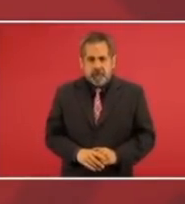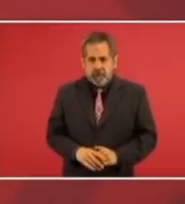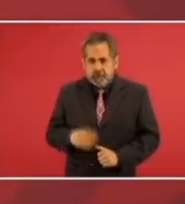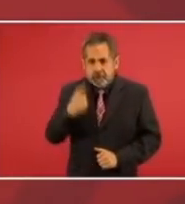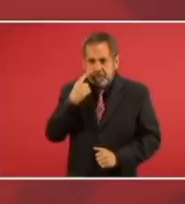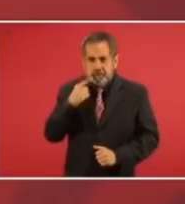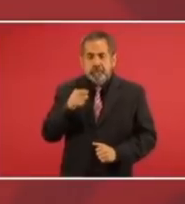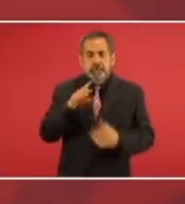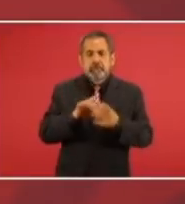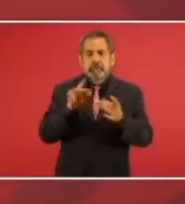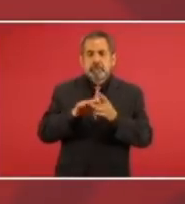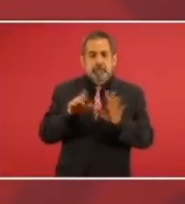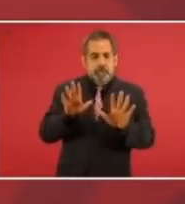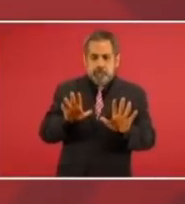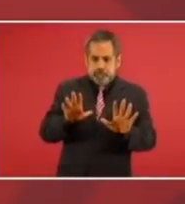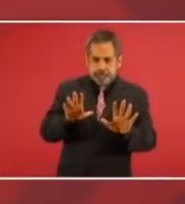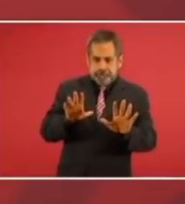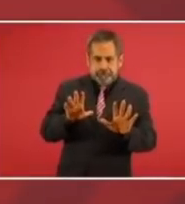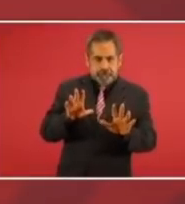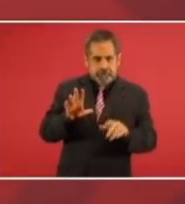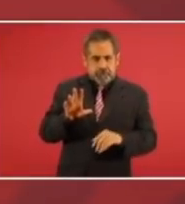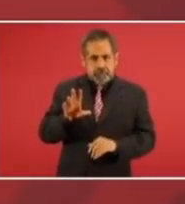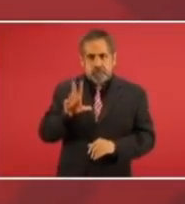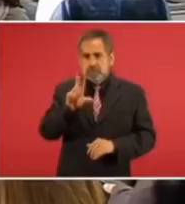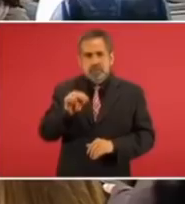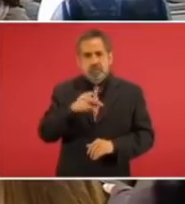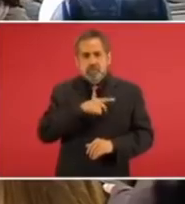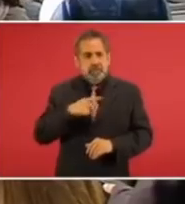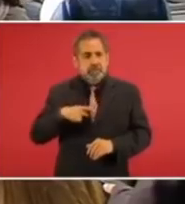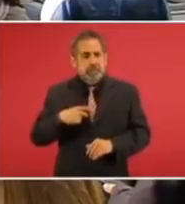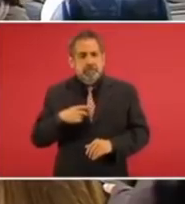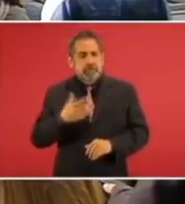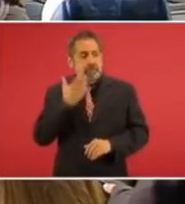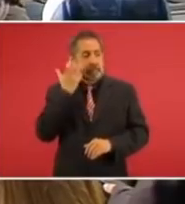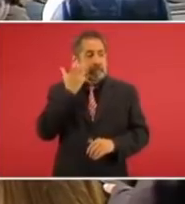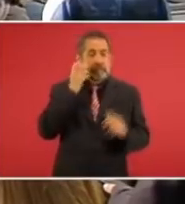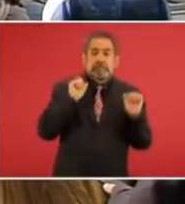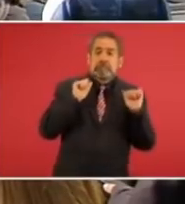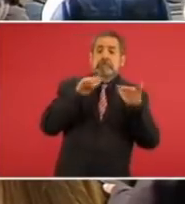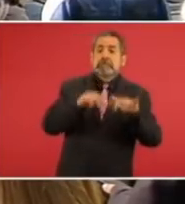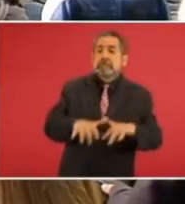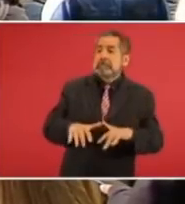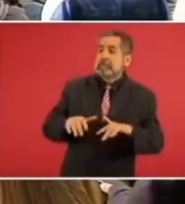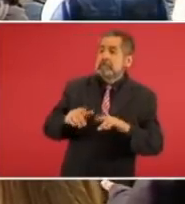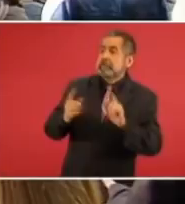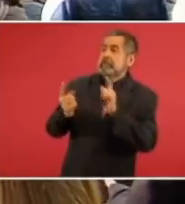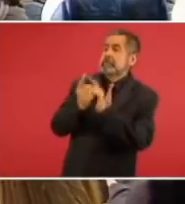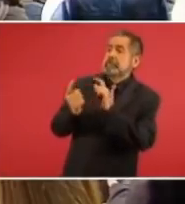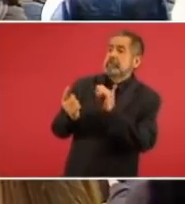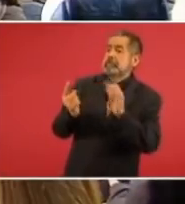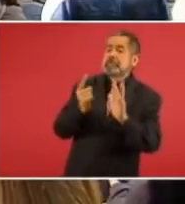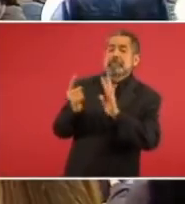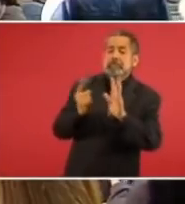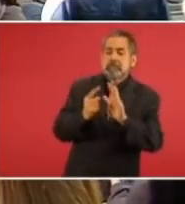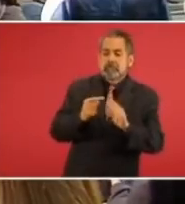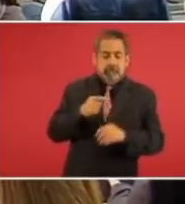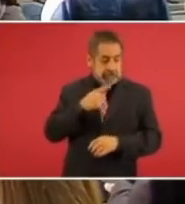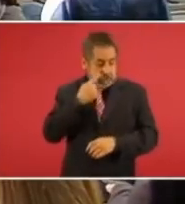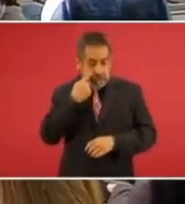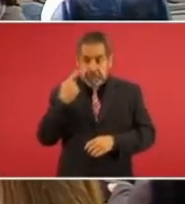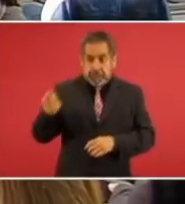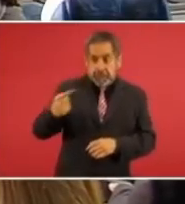para que no se le dé motivo, pretexto a los adversarios.